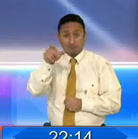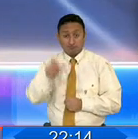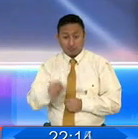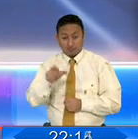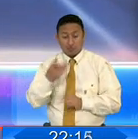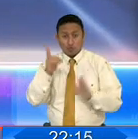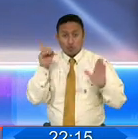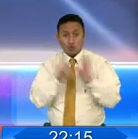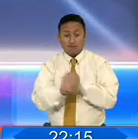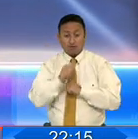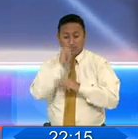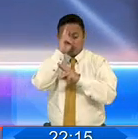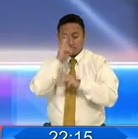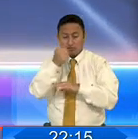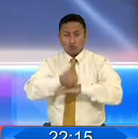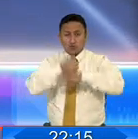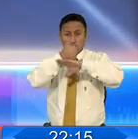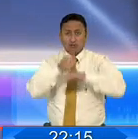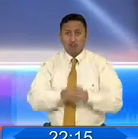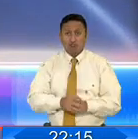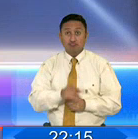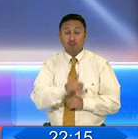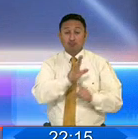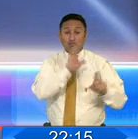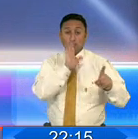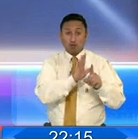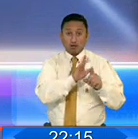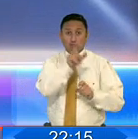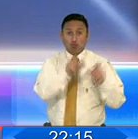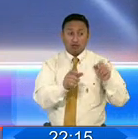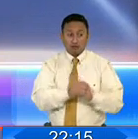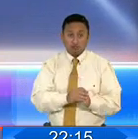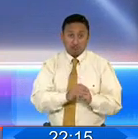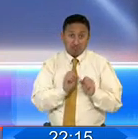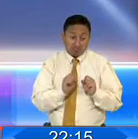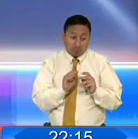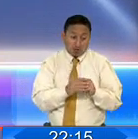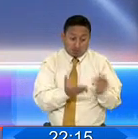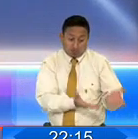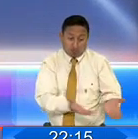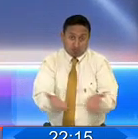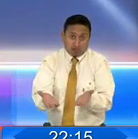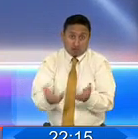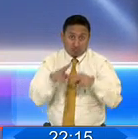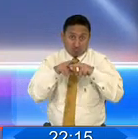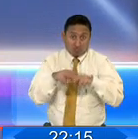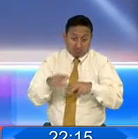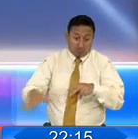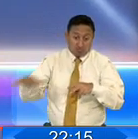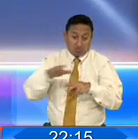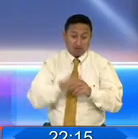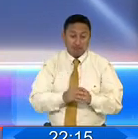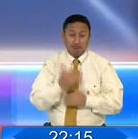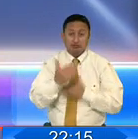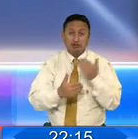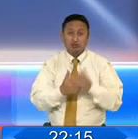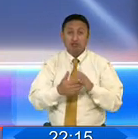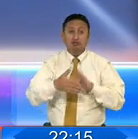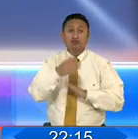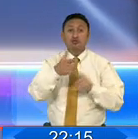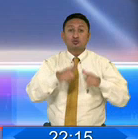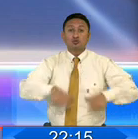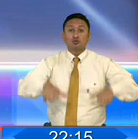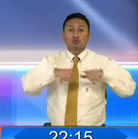por desacato a la autoridad. Ante estas amenazas, nuestro personal accedió a que continúe su inspección. Luego de esto, se dirigió a otra